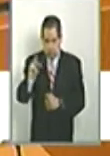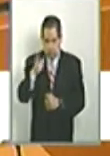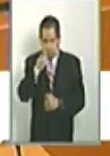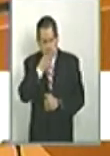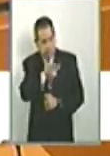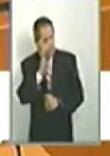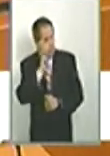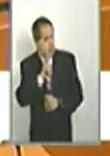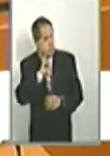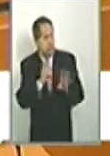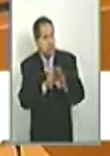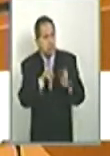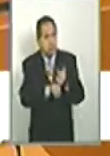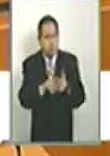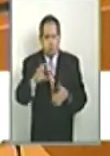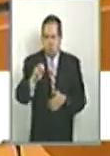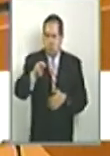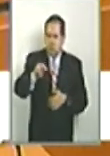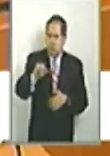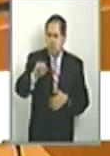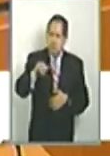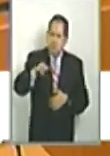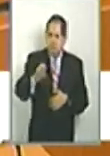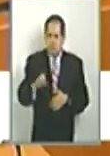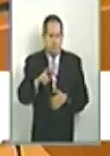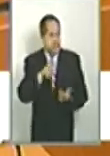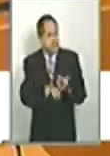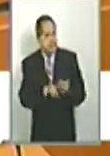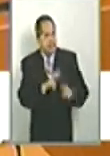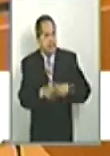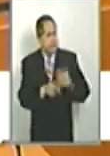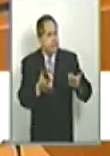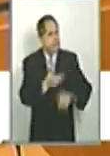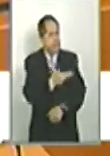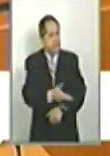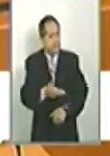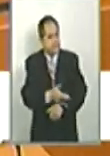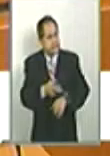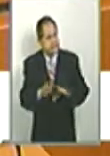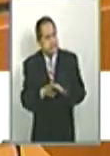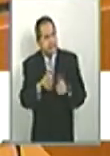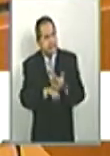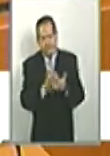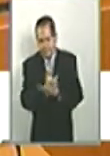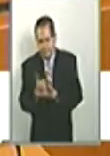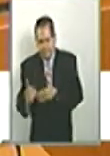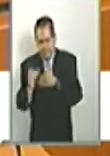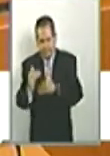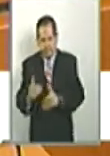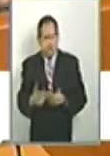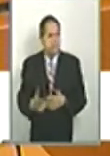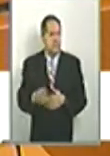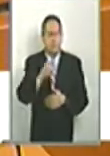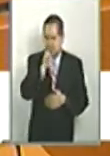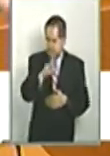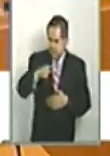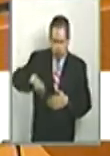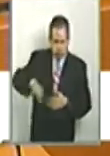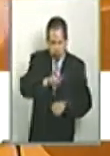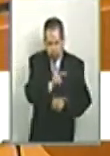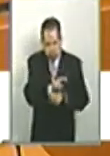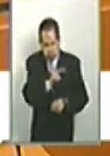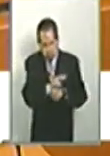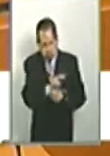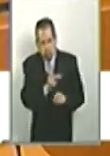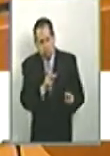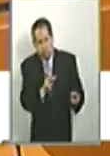qué es lo que van a hacer con la CONASAMI, con la Comisión Nacional de los Salarios Mínimos. Estaremos vigilantes,